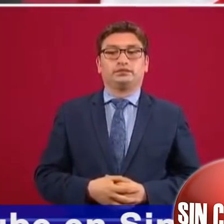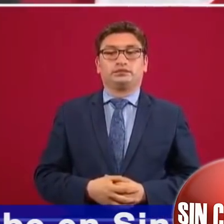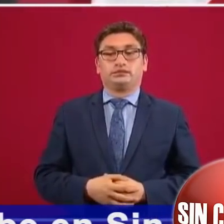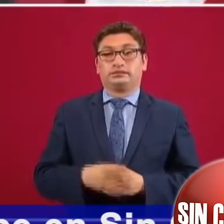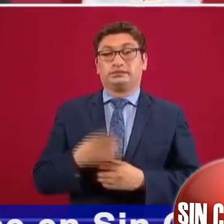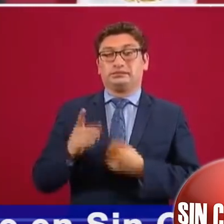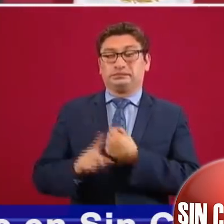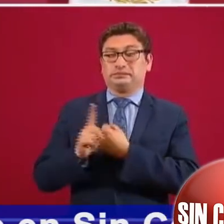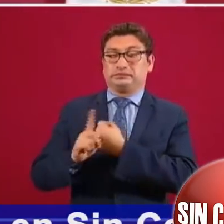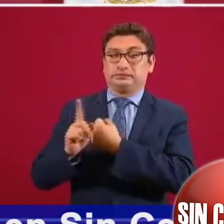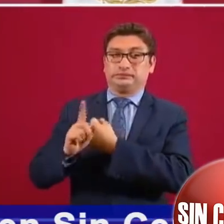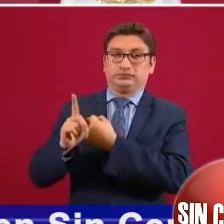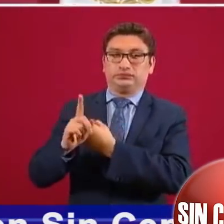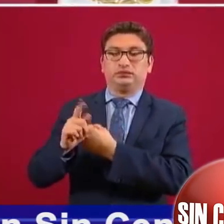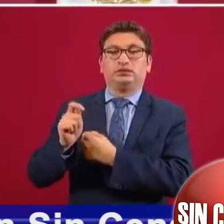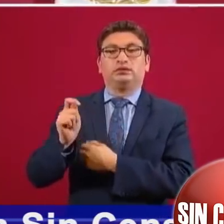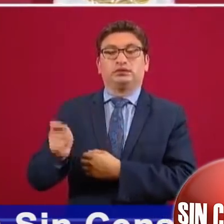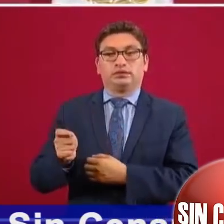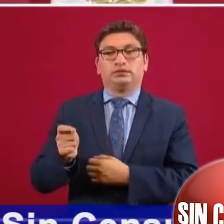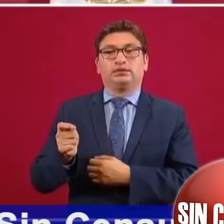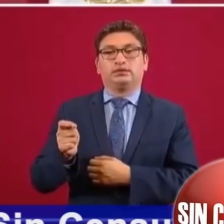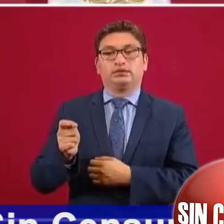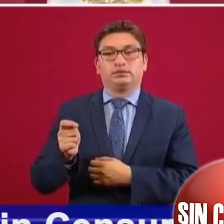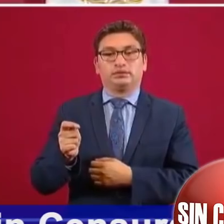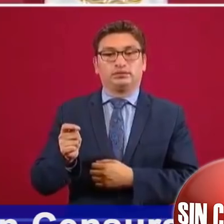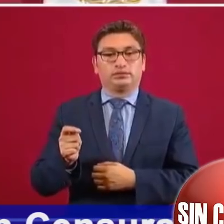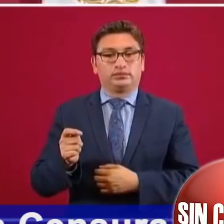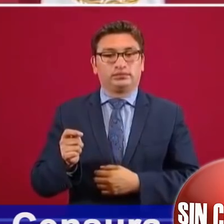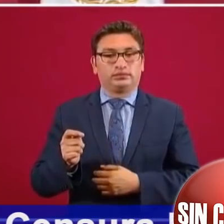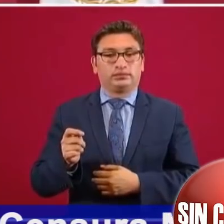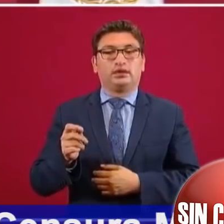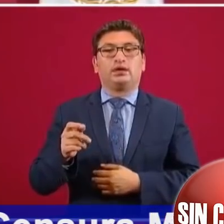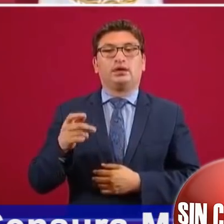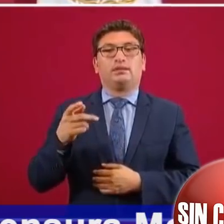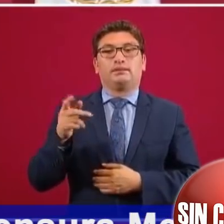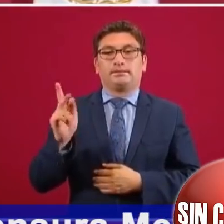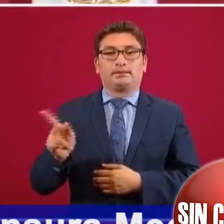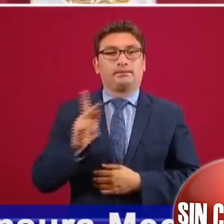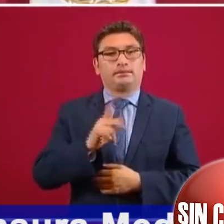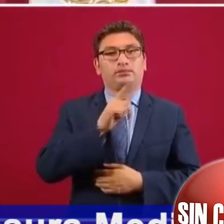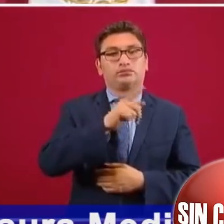siguió la receta de los organismos financieros internacionales.